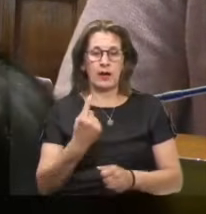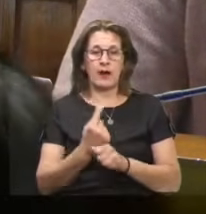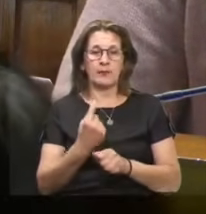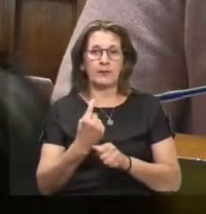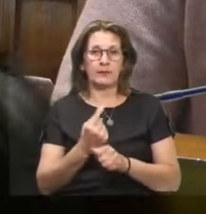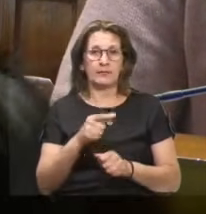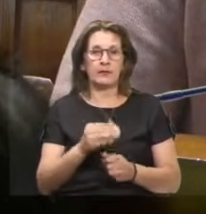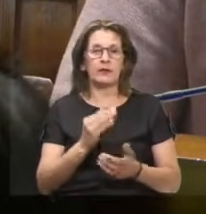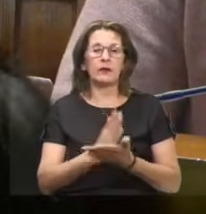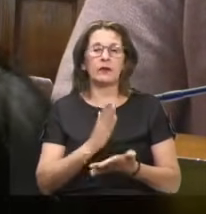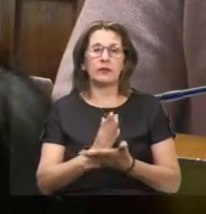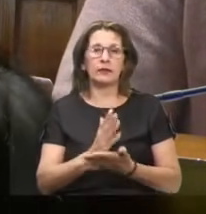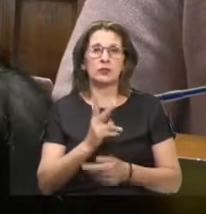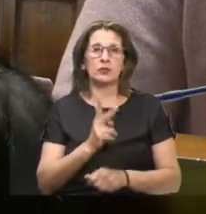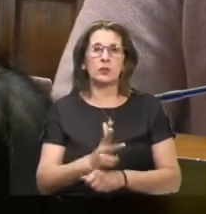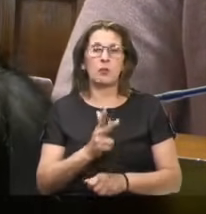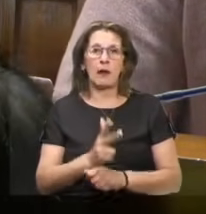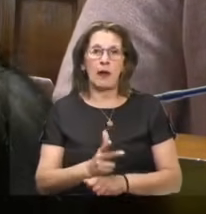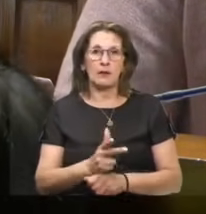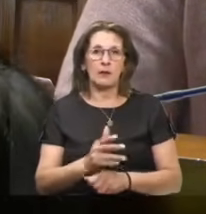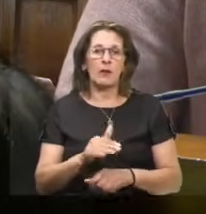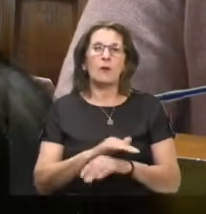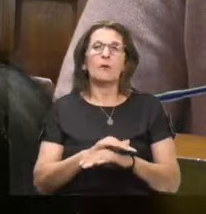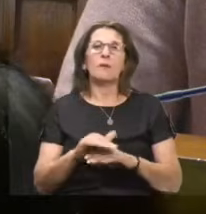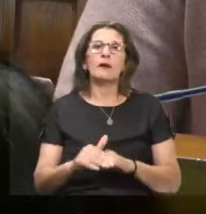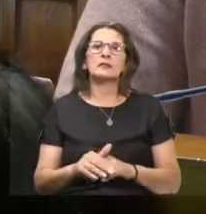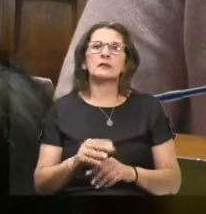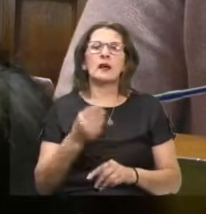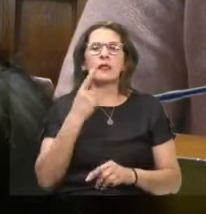de los derechos humanos basado en el bloque de